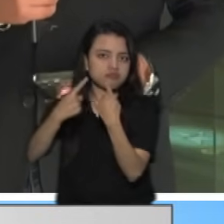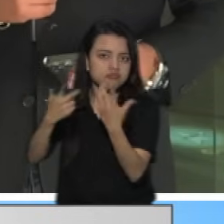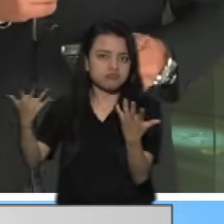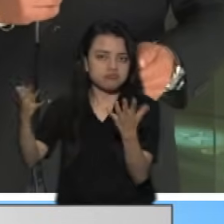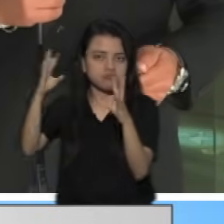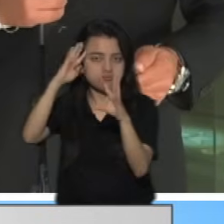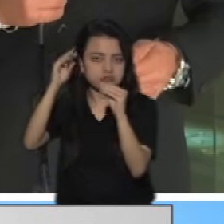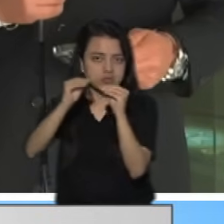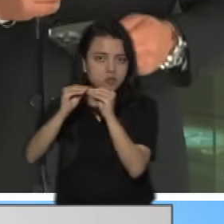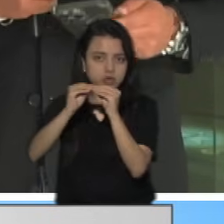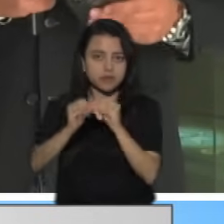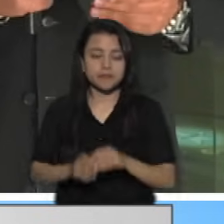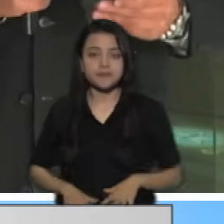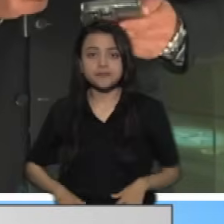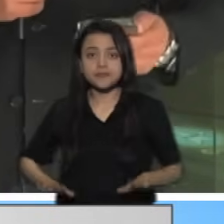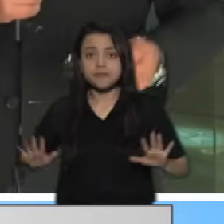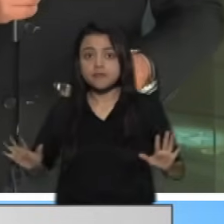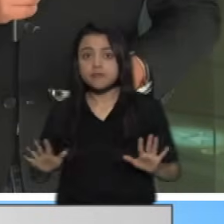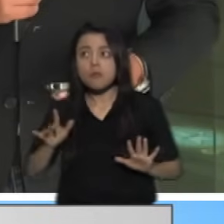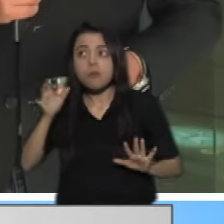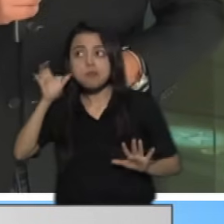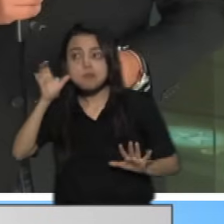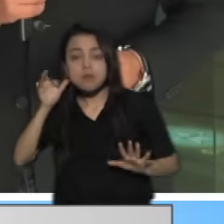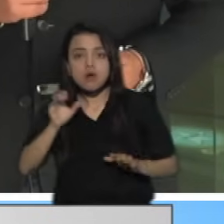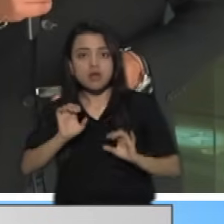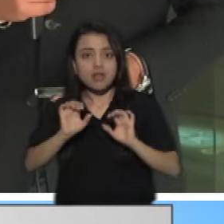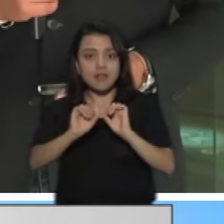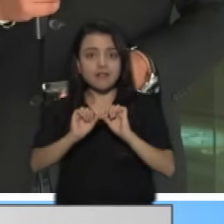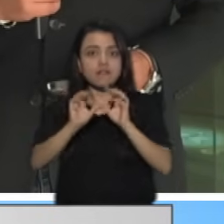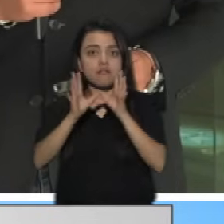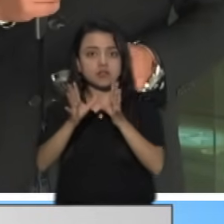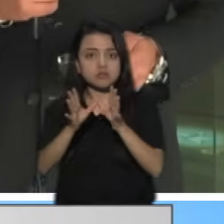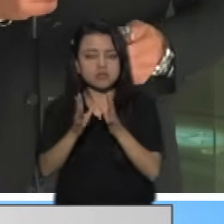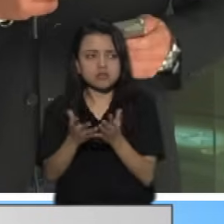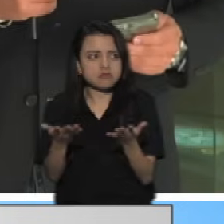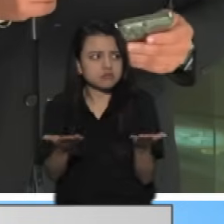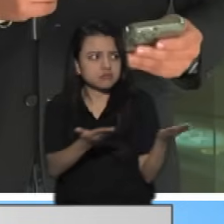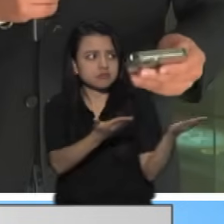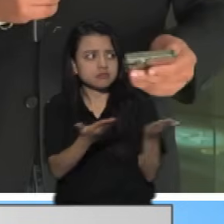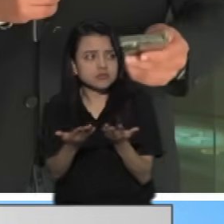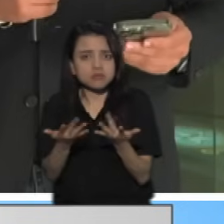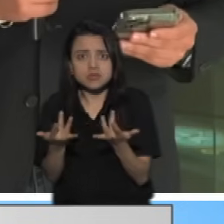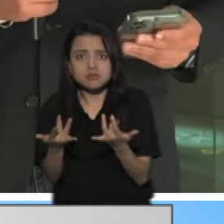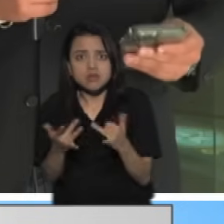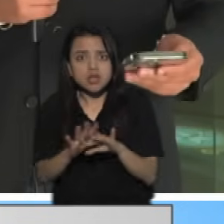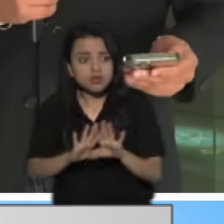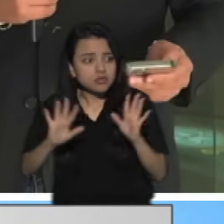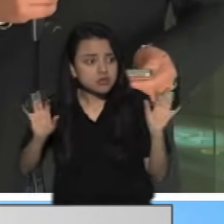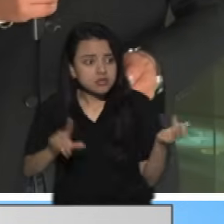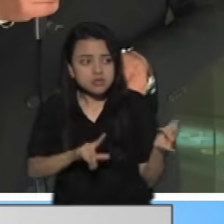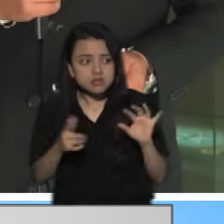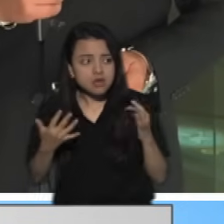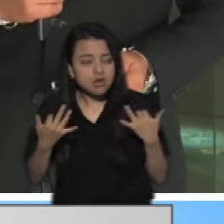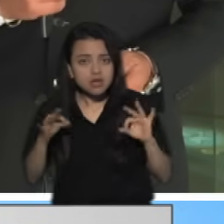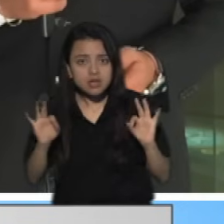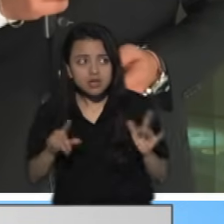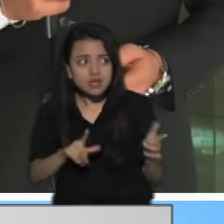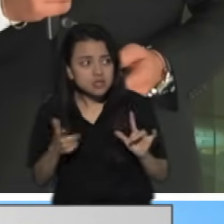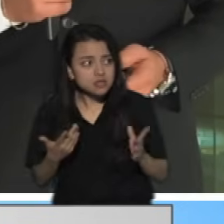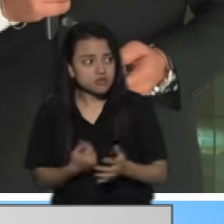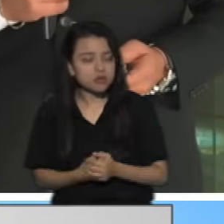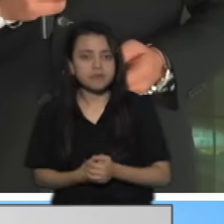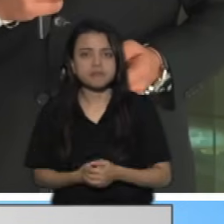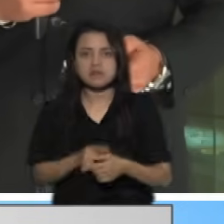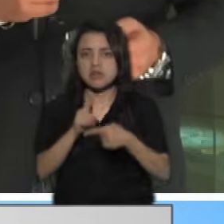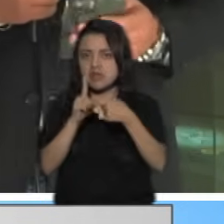Defensoría ha dicho que aunque han dado todos los mecanismos para que se dé la liberación, hasta el momento no han sido citados tampoco la Cruz